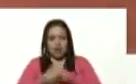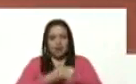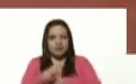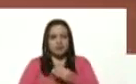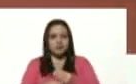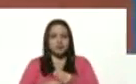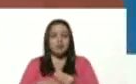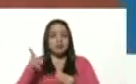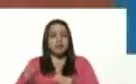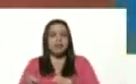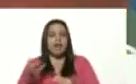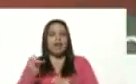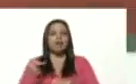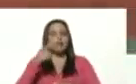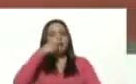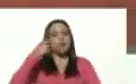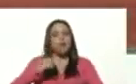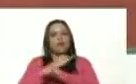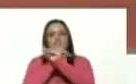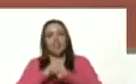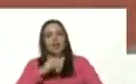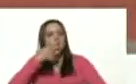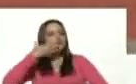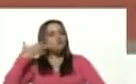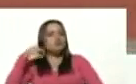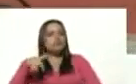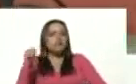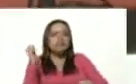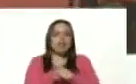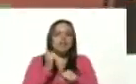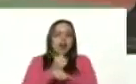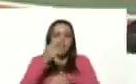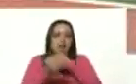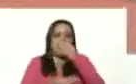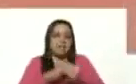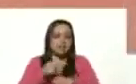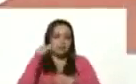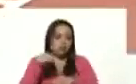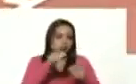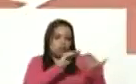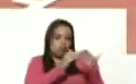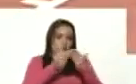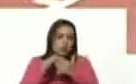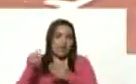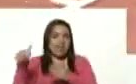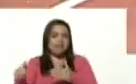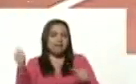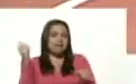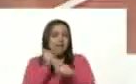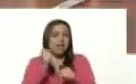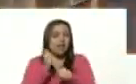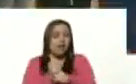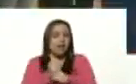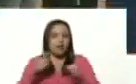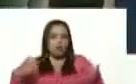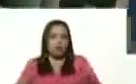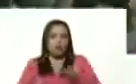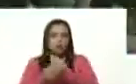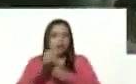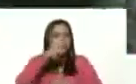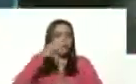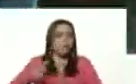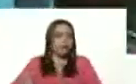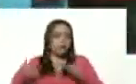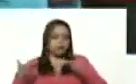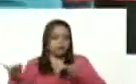un pueblo feliz, orgulloso de este trabajo que se está haciendo en nuestra comuna. Este trabajo donde el poder popular que reside